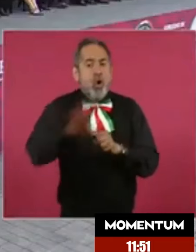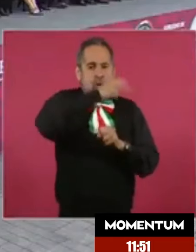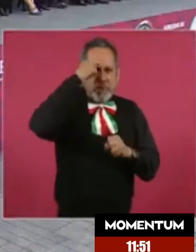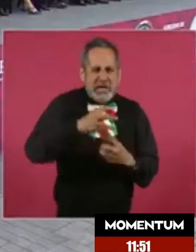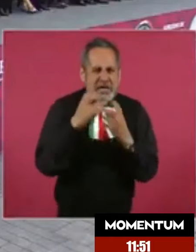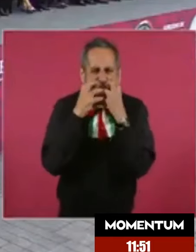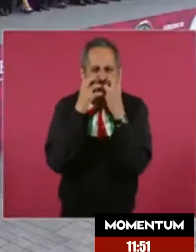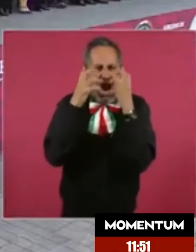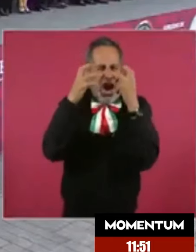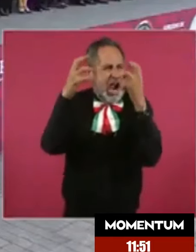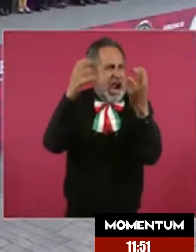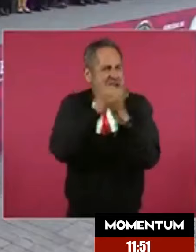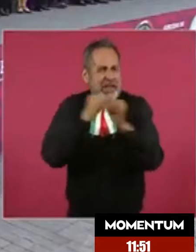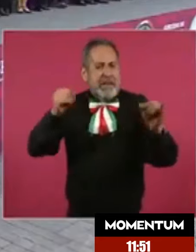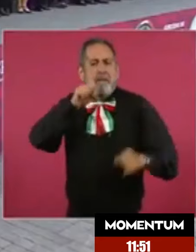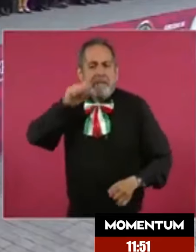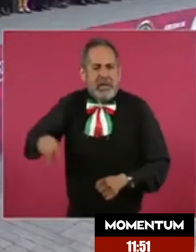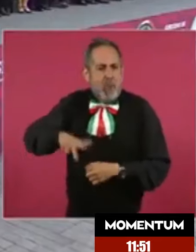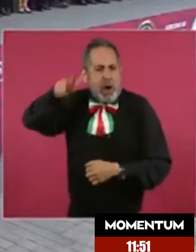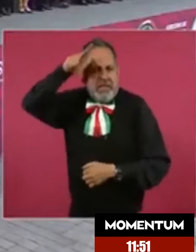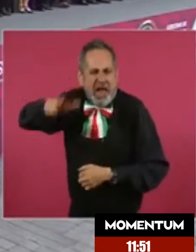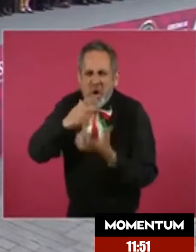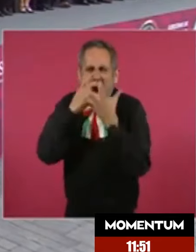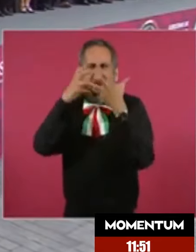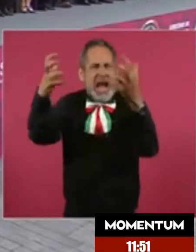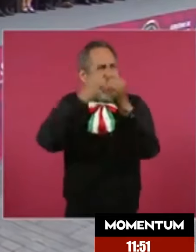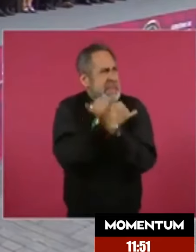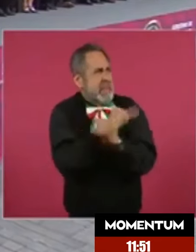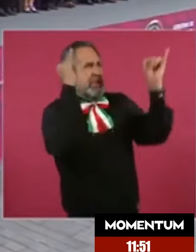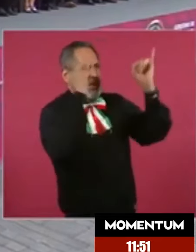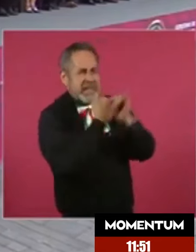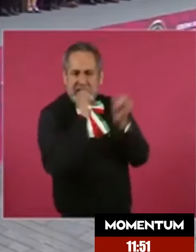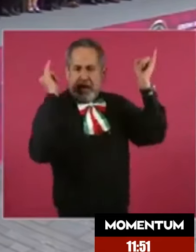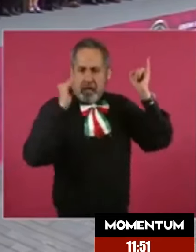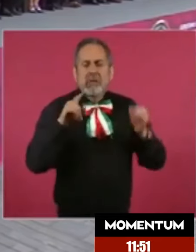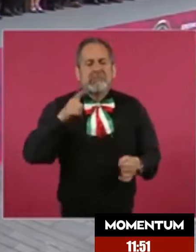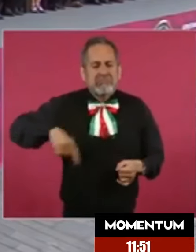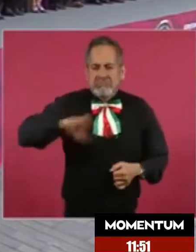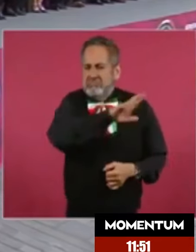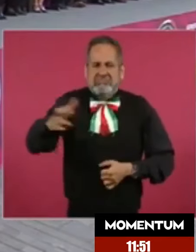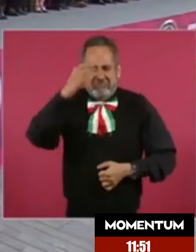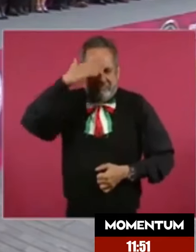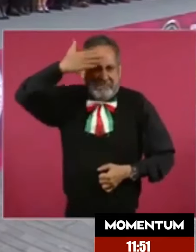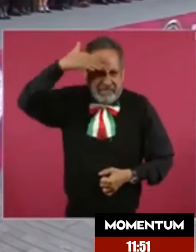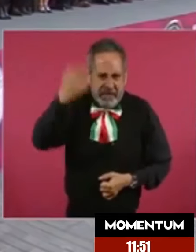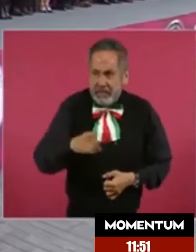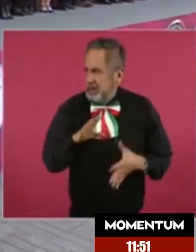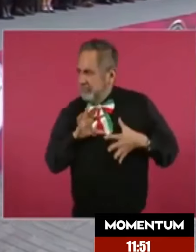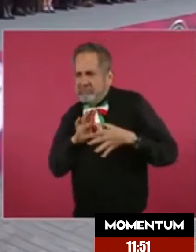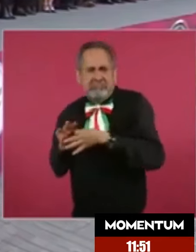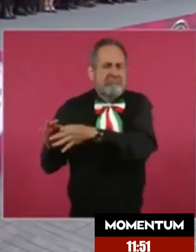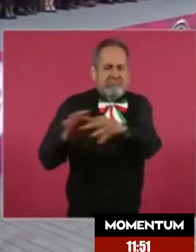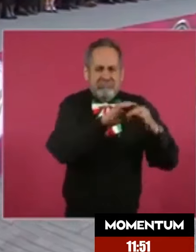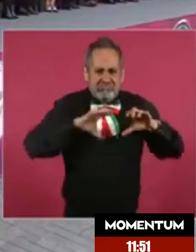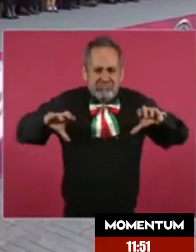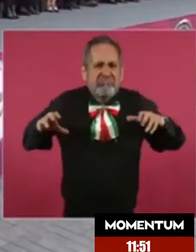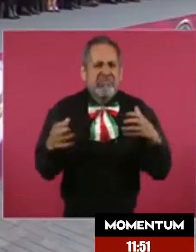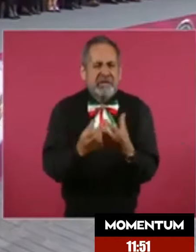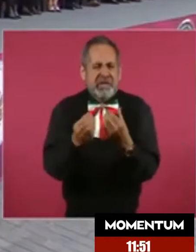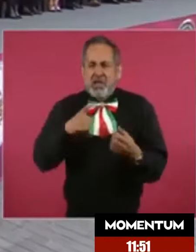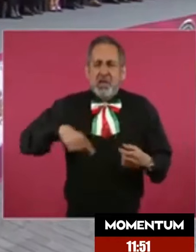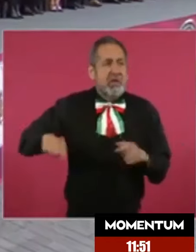de independencia del cura Hidalgo, acompañado de nuestra reconocida frase que nos une en todos